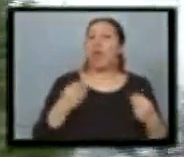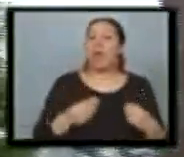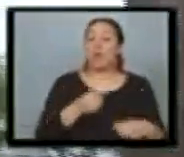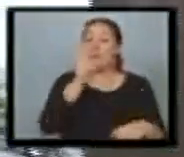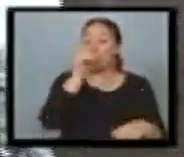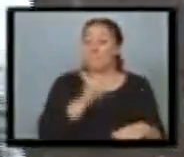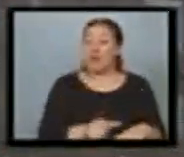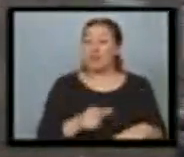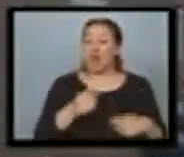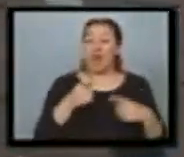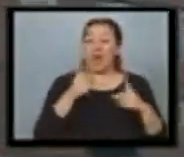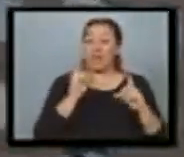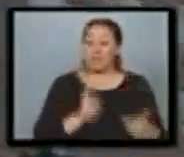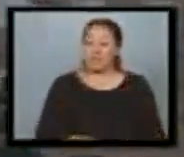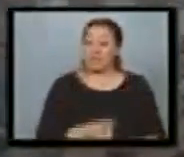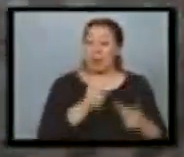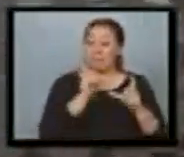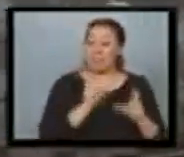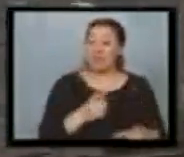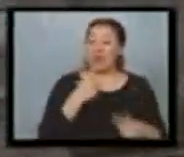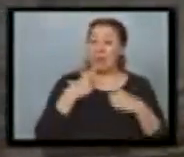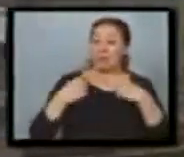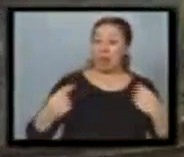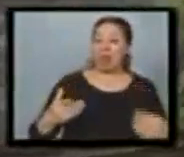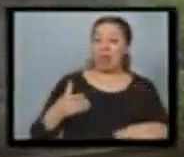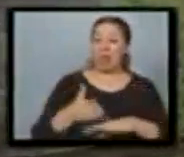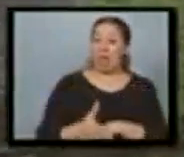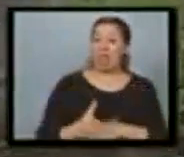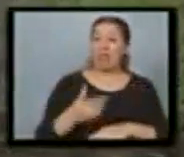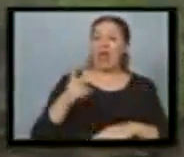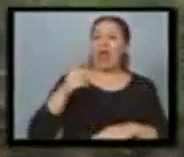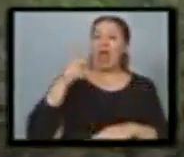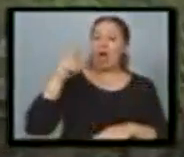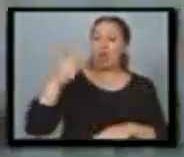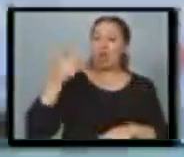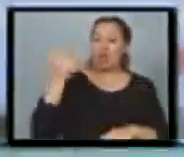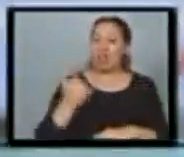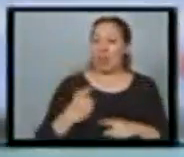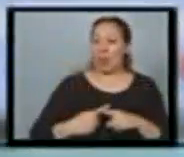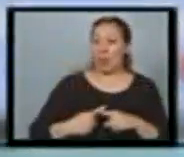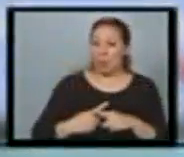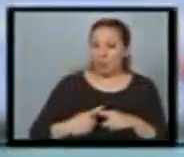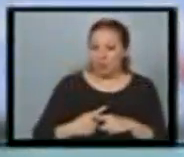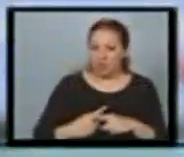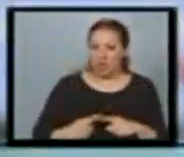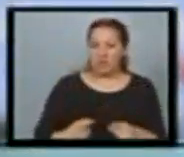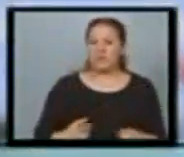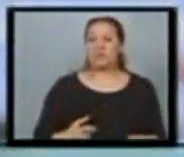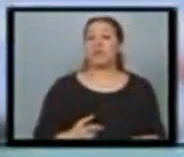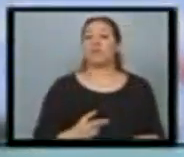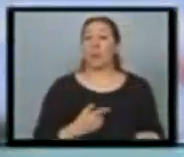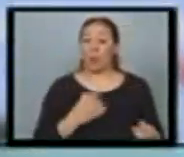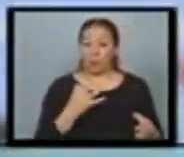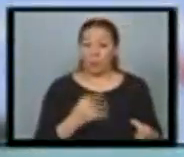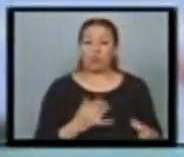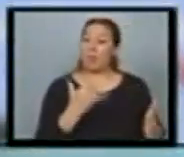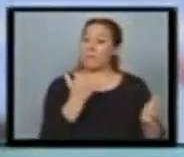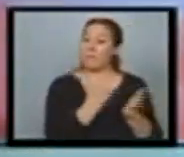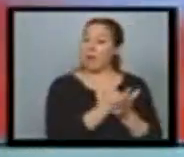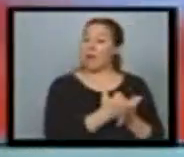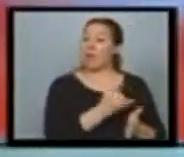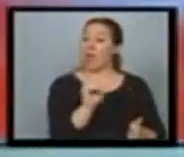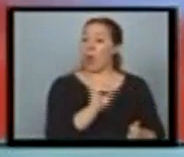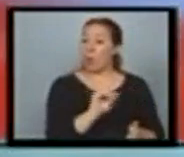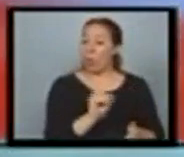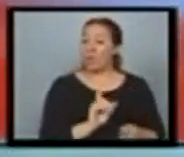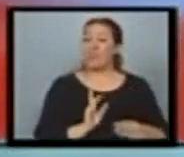que hacía el reclamo intenta entrar al hotel con una navaja encima. Bueno, justamente es un detalle no menor, que intentó ingresar al hotel,